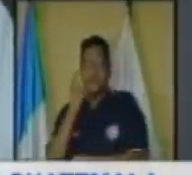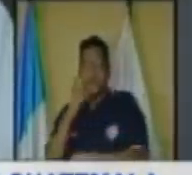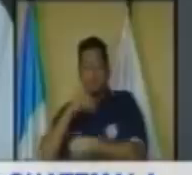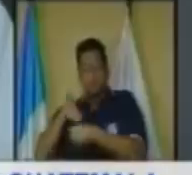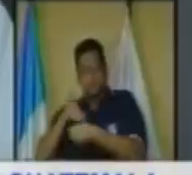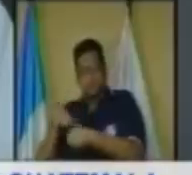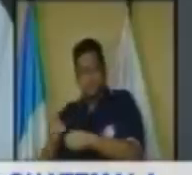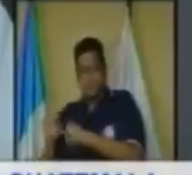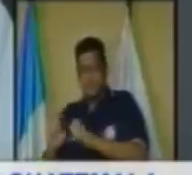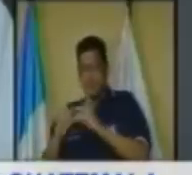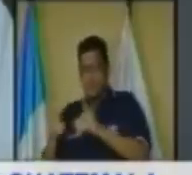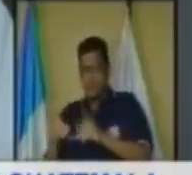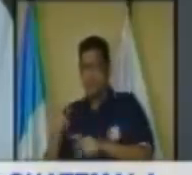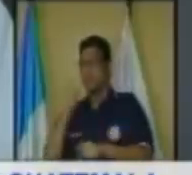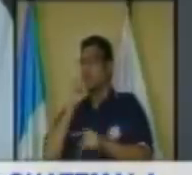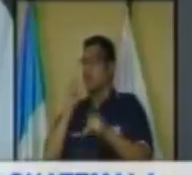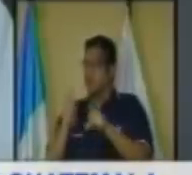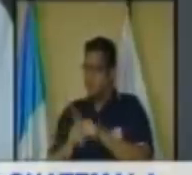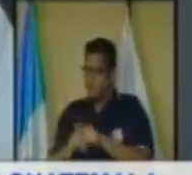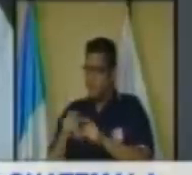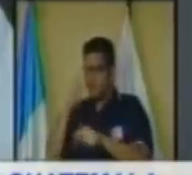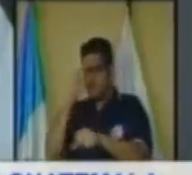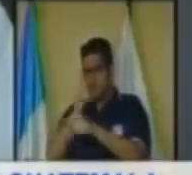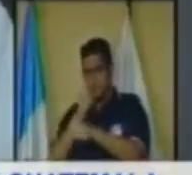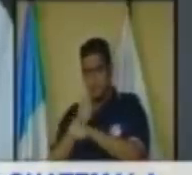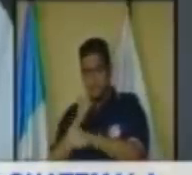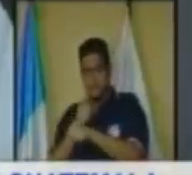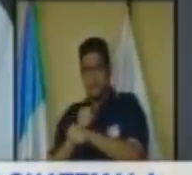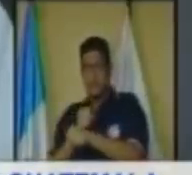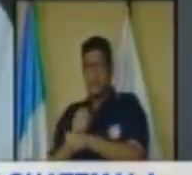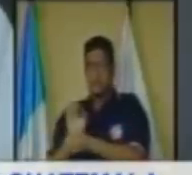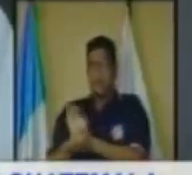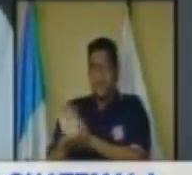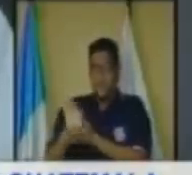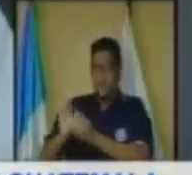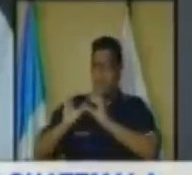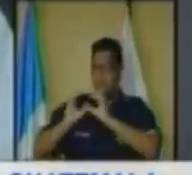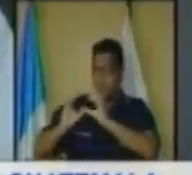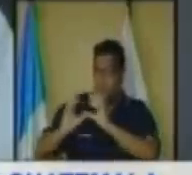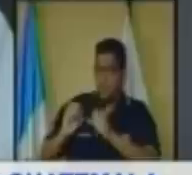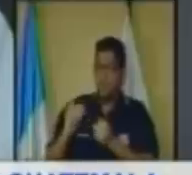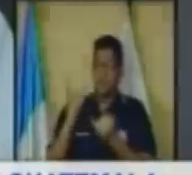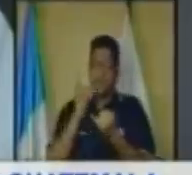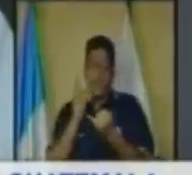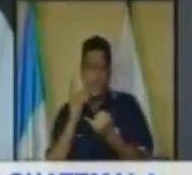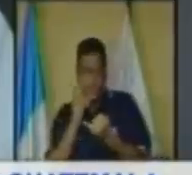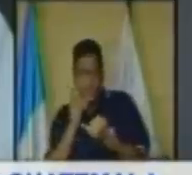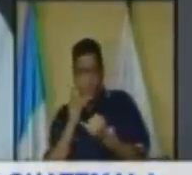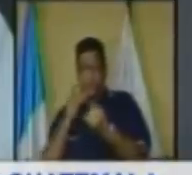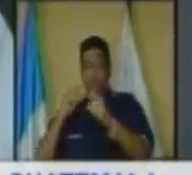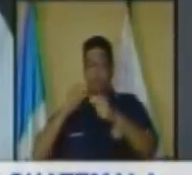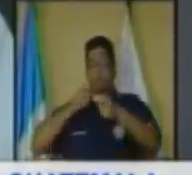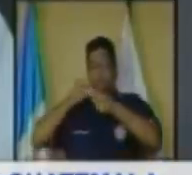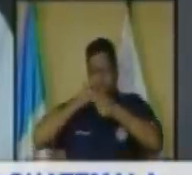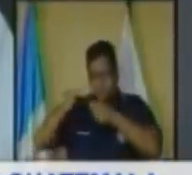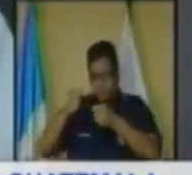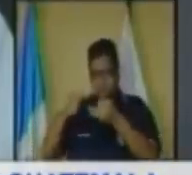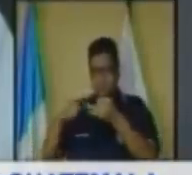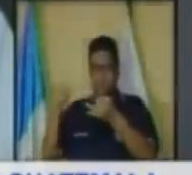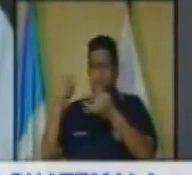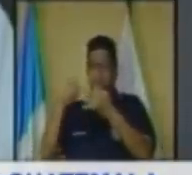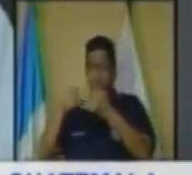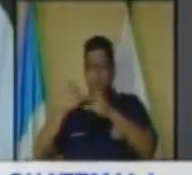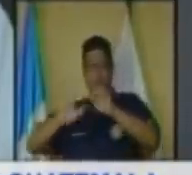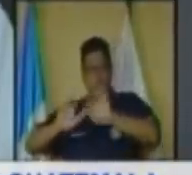se están tomando las medidas preventivas con el personal administrativo. Se está dotando de gel, hay una provisión especial que está